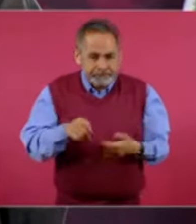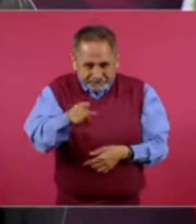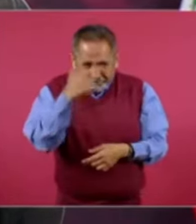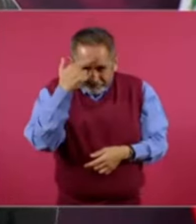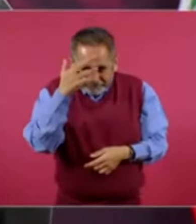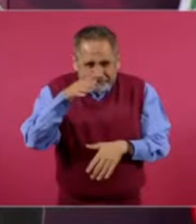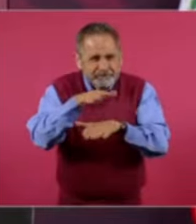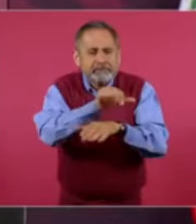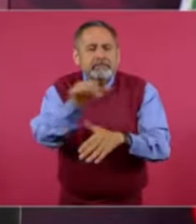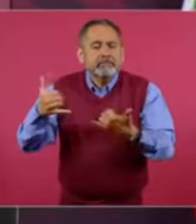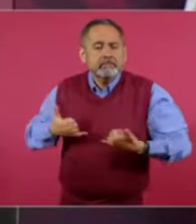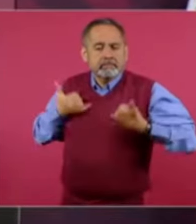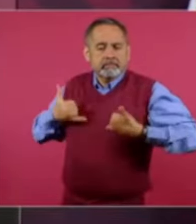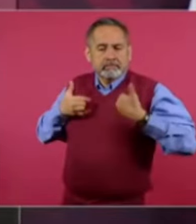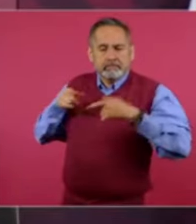jóvenes?